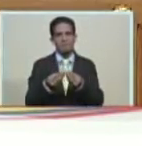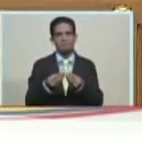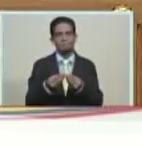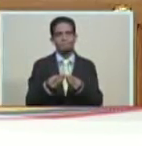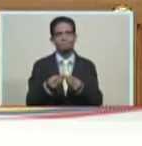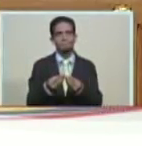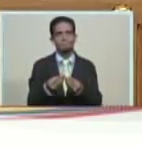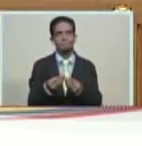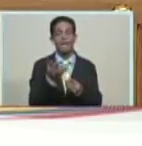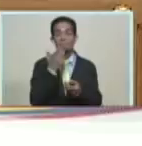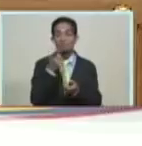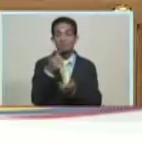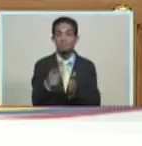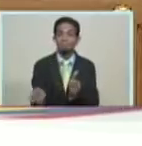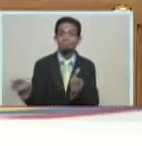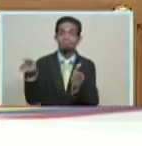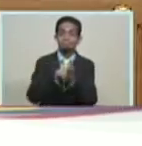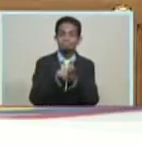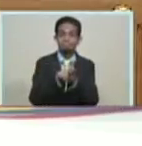dicen, si alguno reincide,